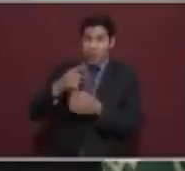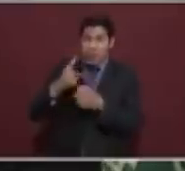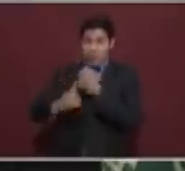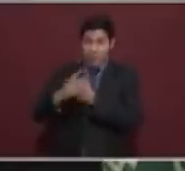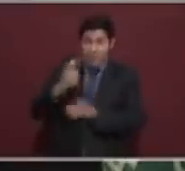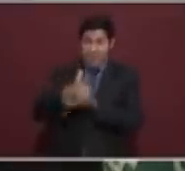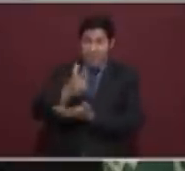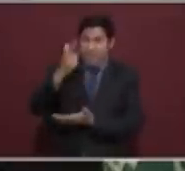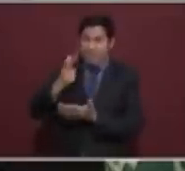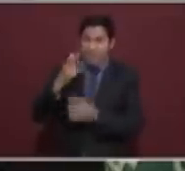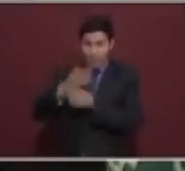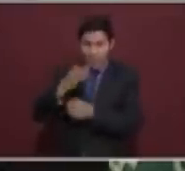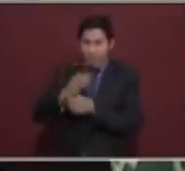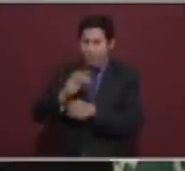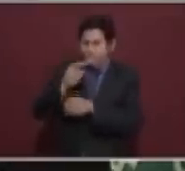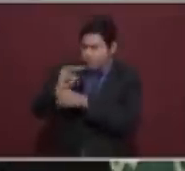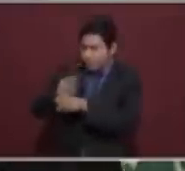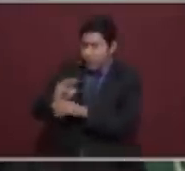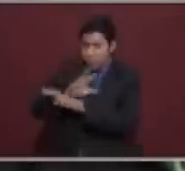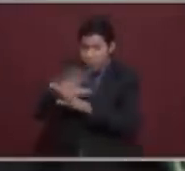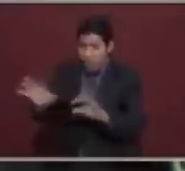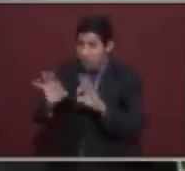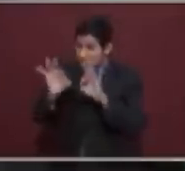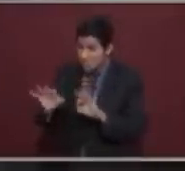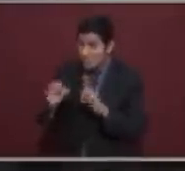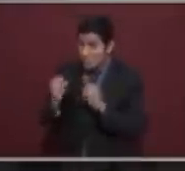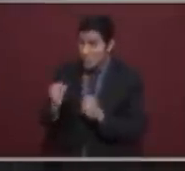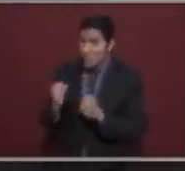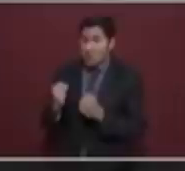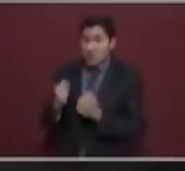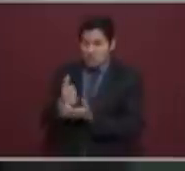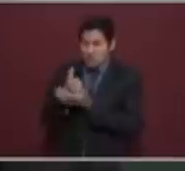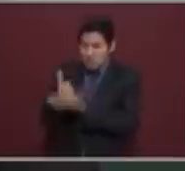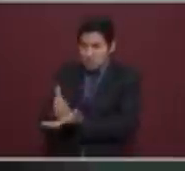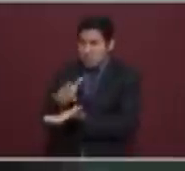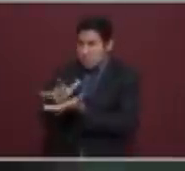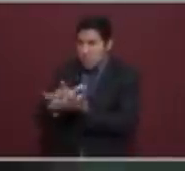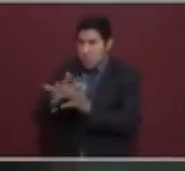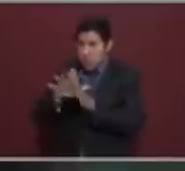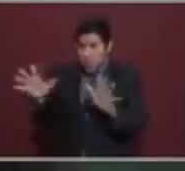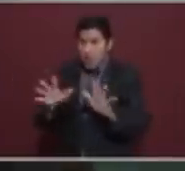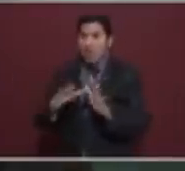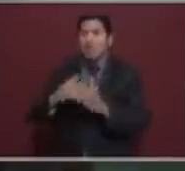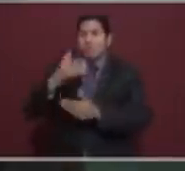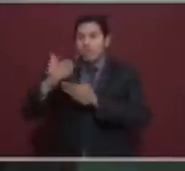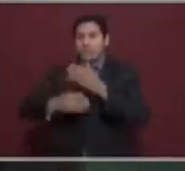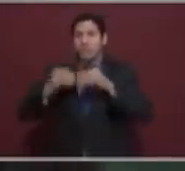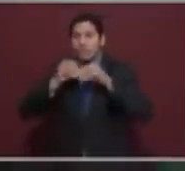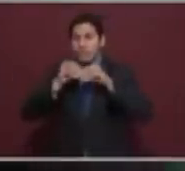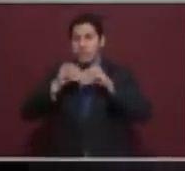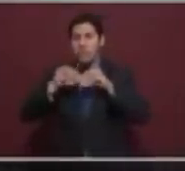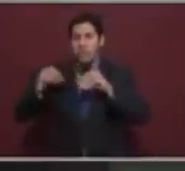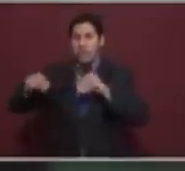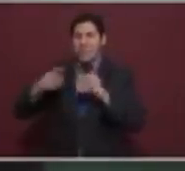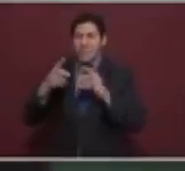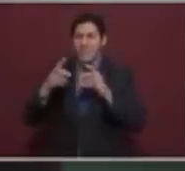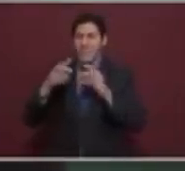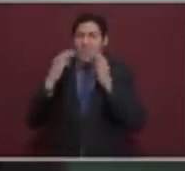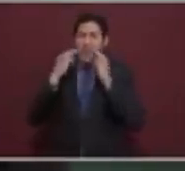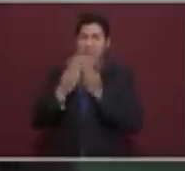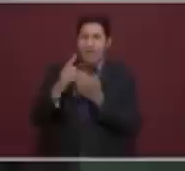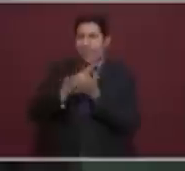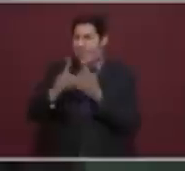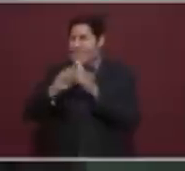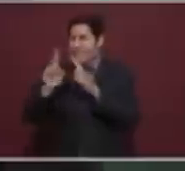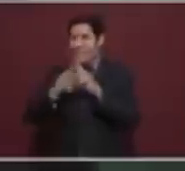hacemos la capacidad del estado de fuerza y viene un desplazamiento de los criminales hacia la zona